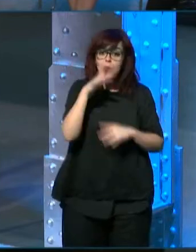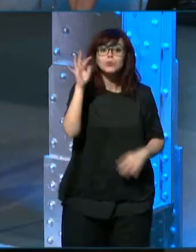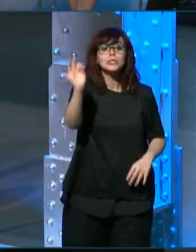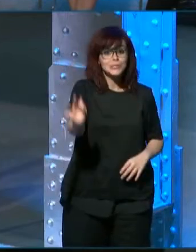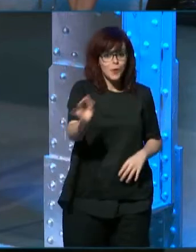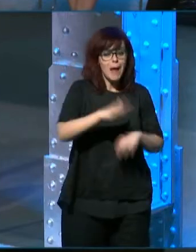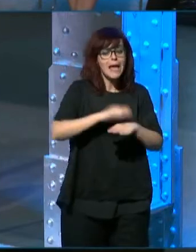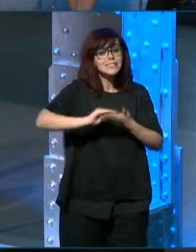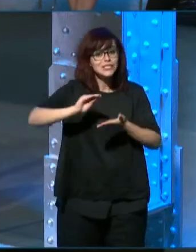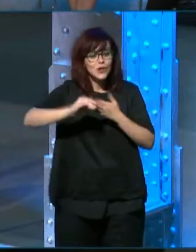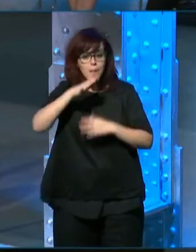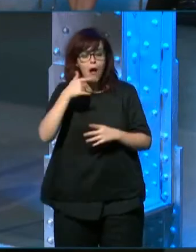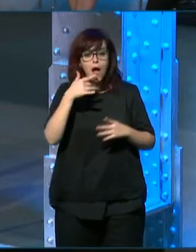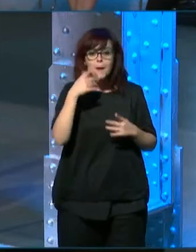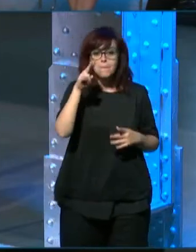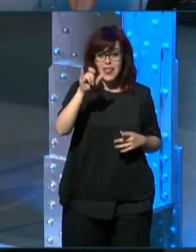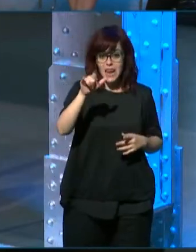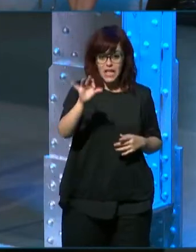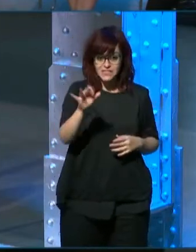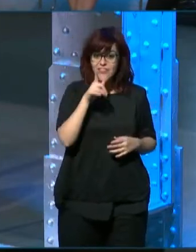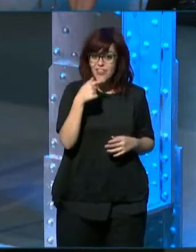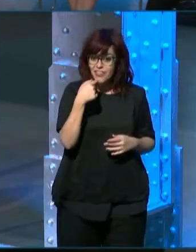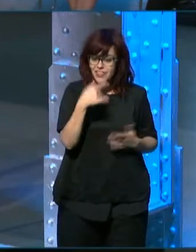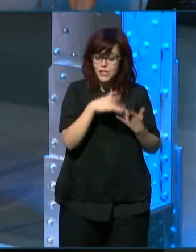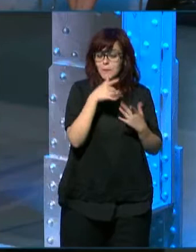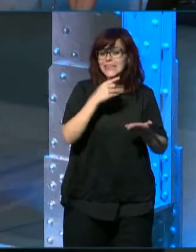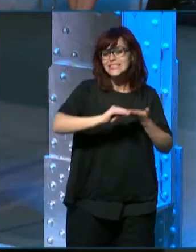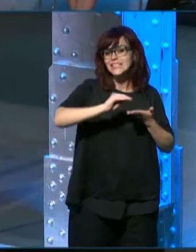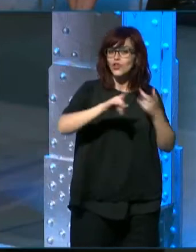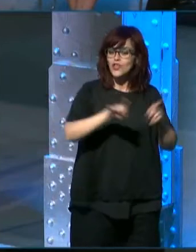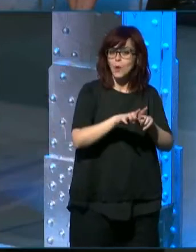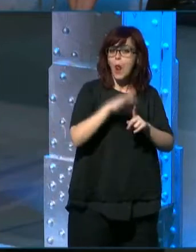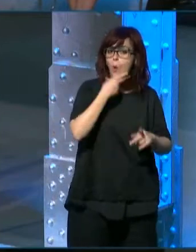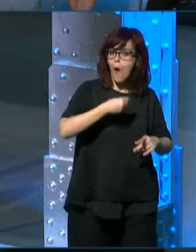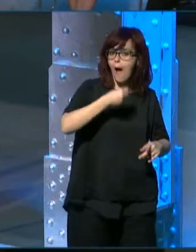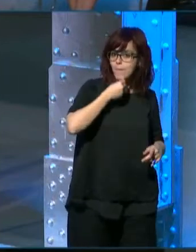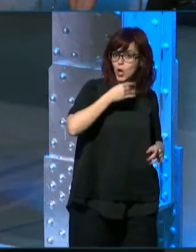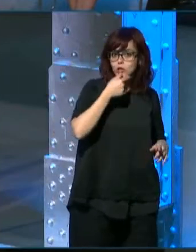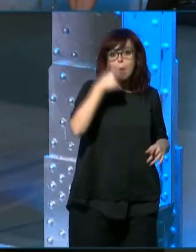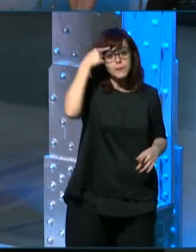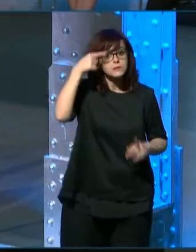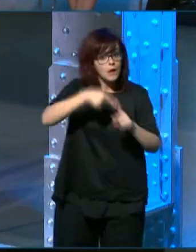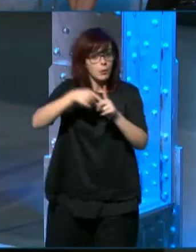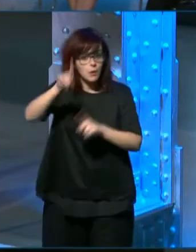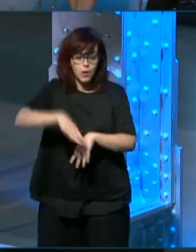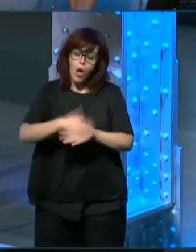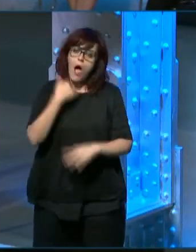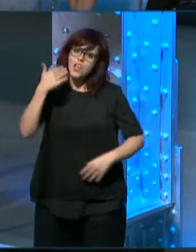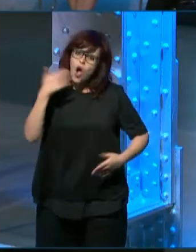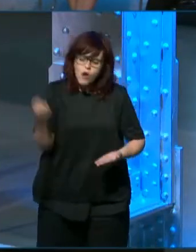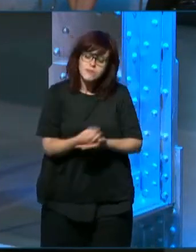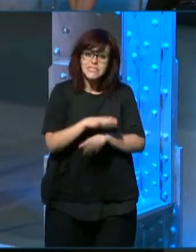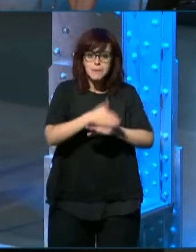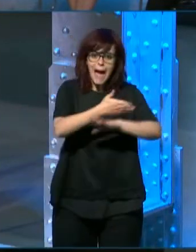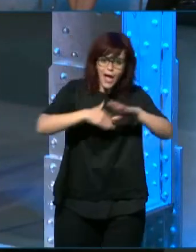escritores. Vilas dice que él tenía esa cosa de los escritores guapos. Yo también lo pensaba. Coño, si yo hubiese sido